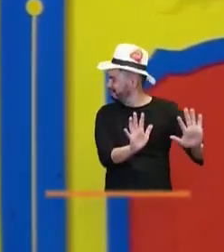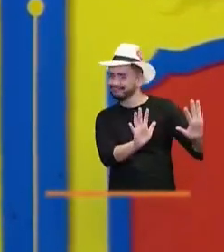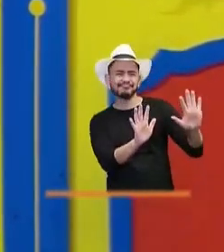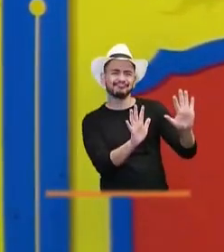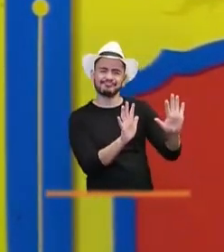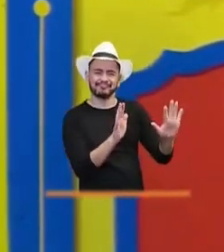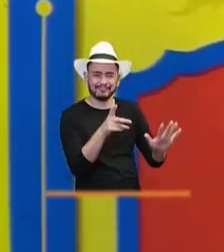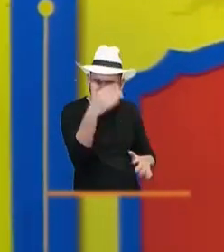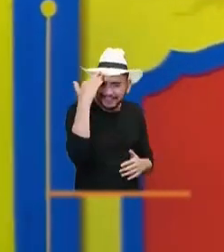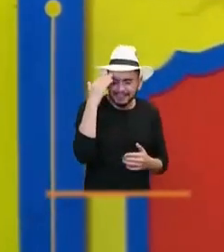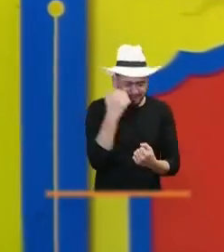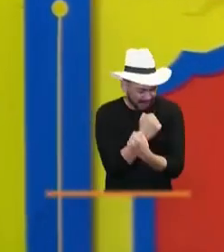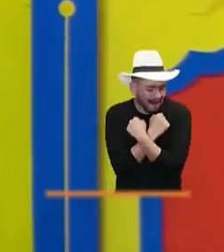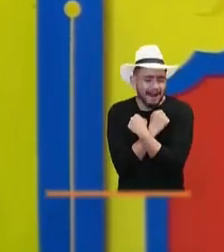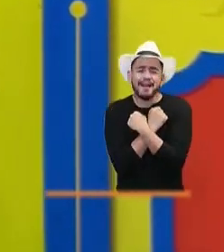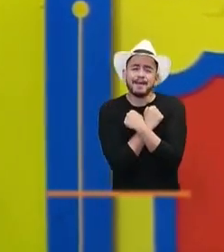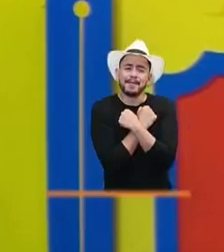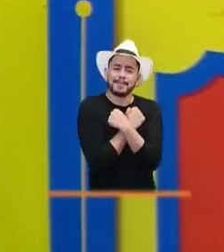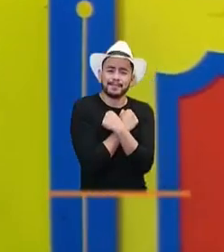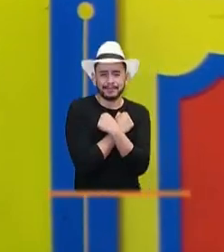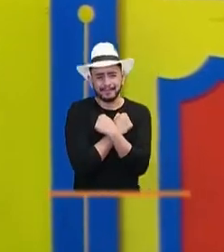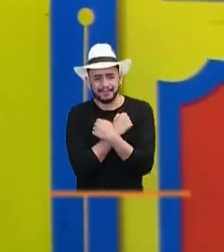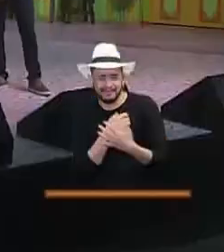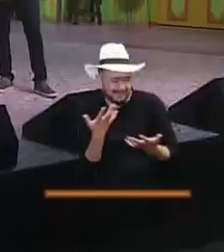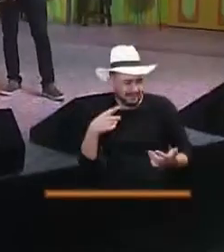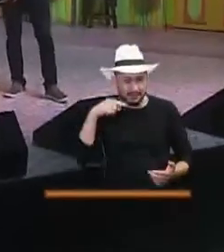odio, que es el de Uribe y de Petro.